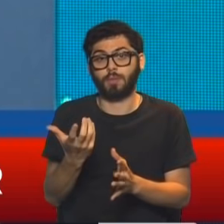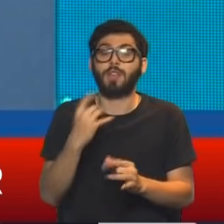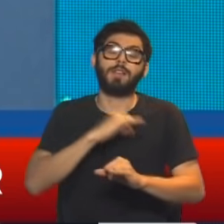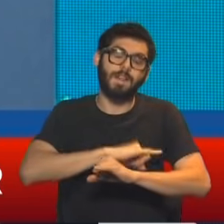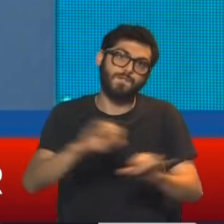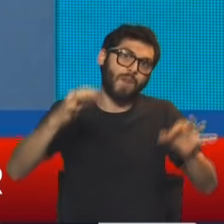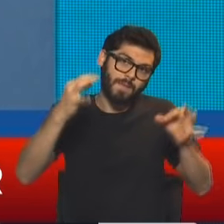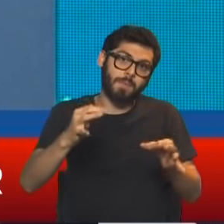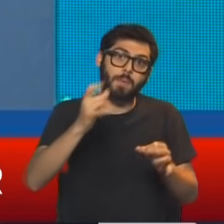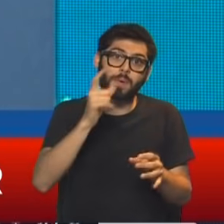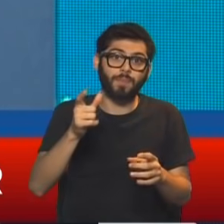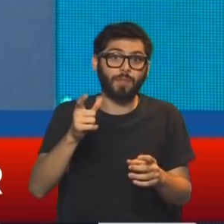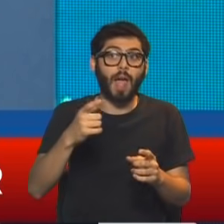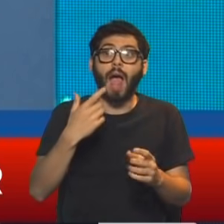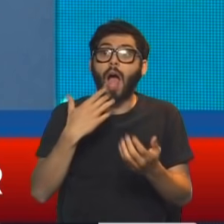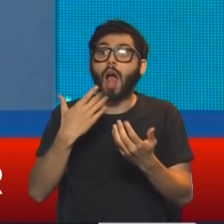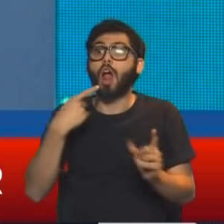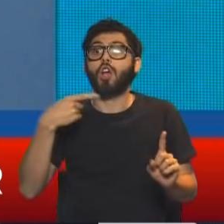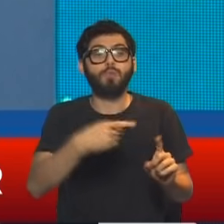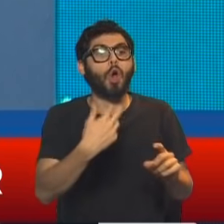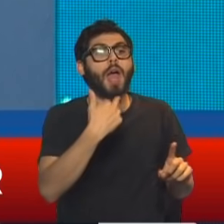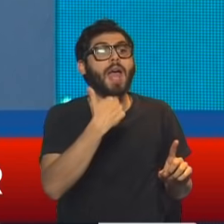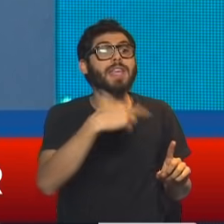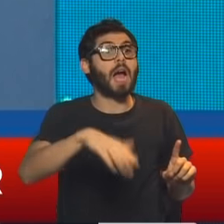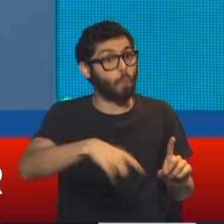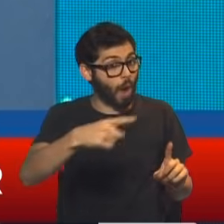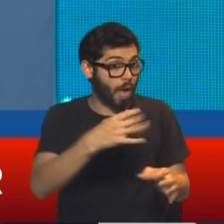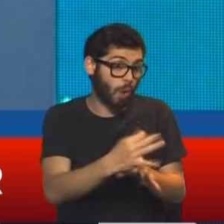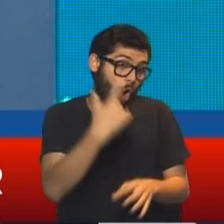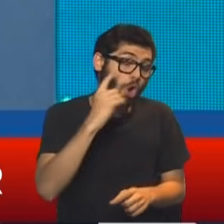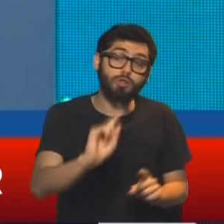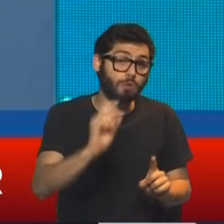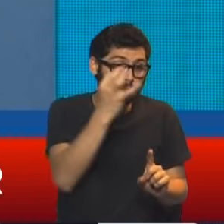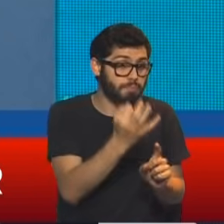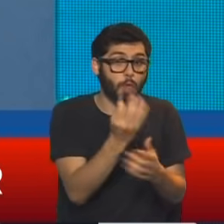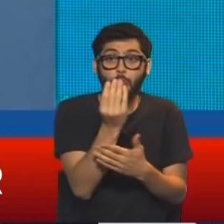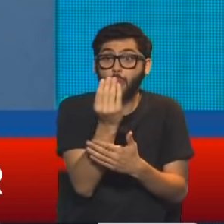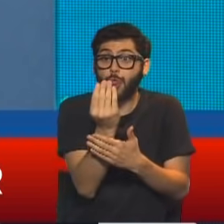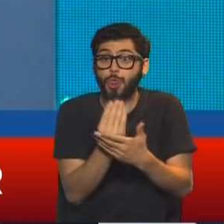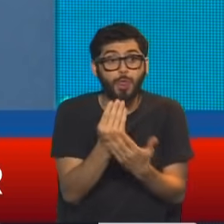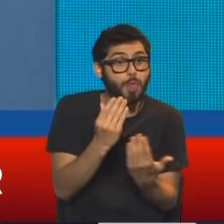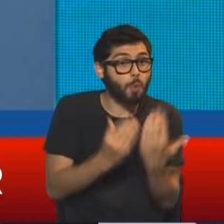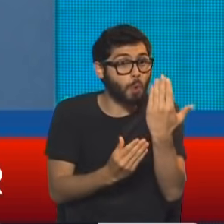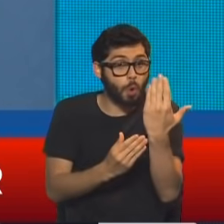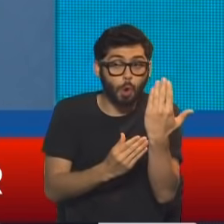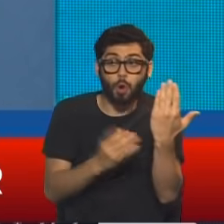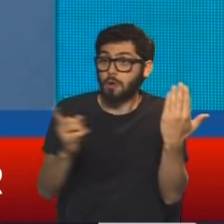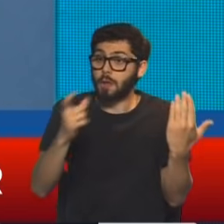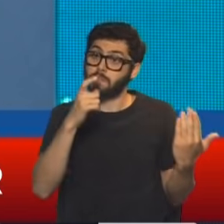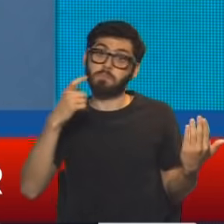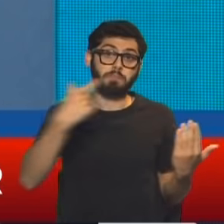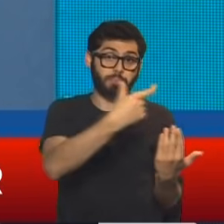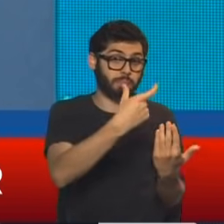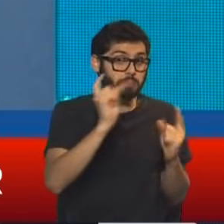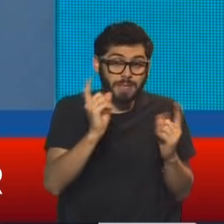informemos. No tenía que ver con que fuera el colegio de las hijas, sino con un dibujo que Nick había publicado en las mismas redes donde le respondió a Aníbal.